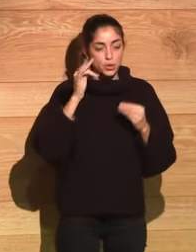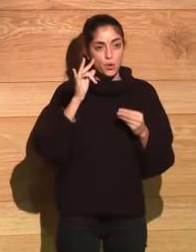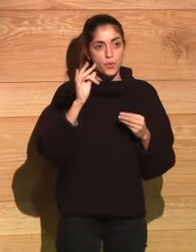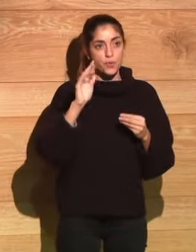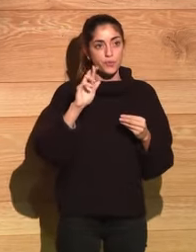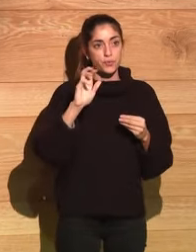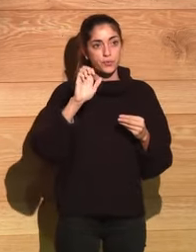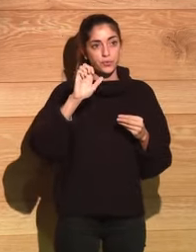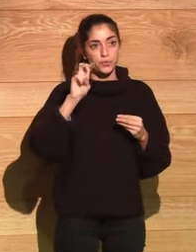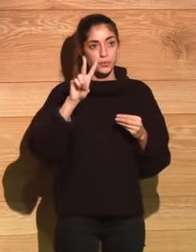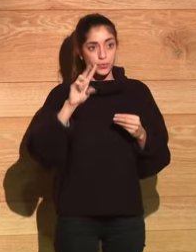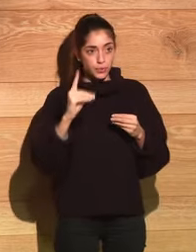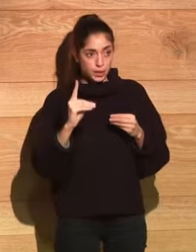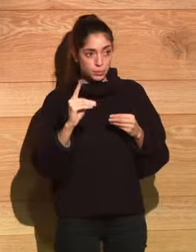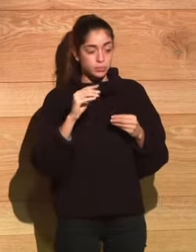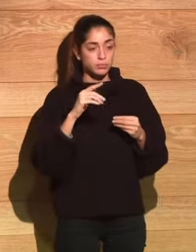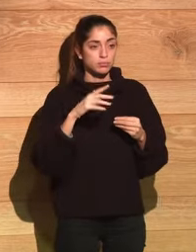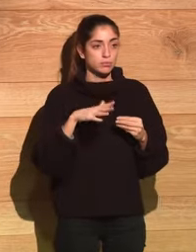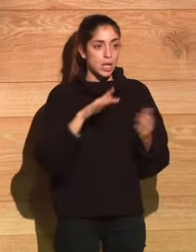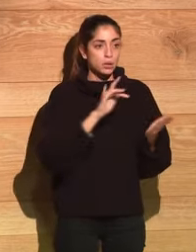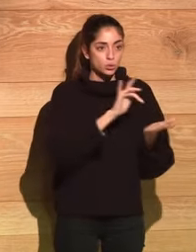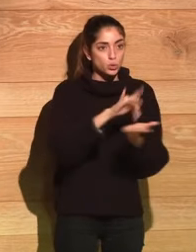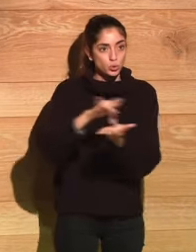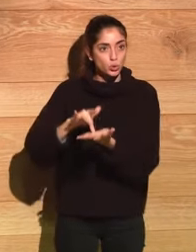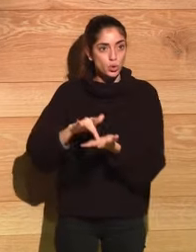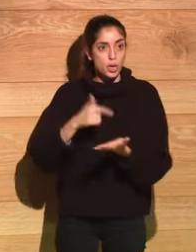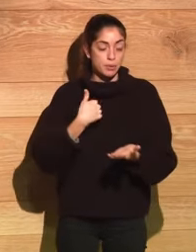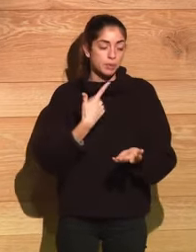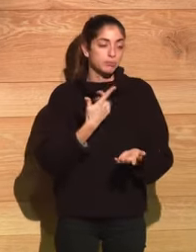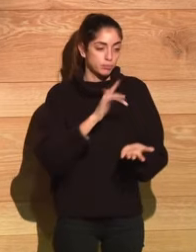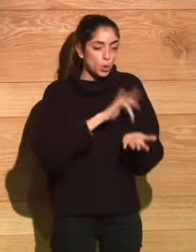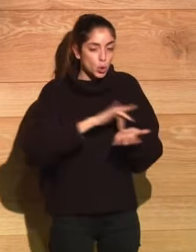que está muy bien. A mí me ha pasado mucho, por ejemplo.